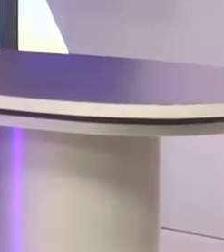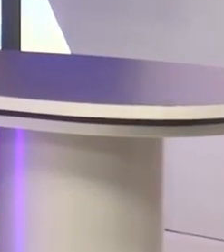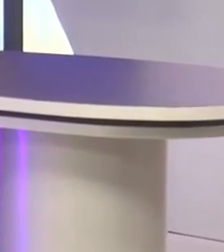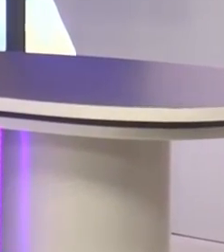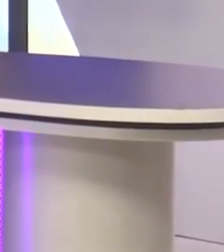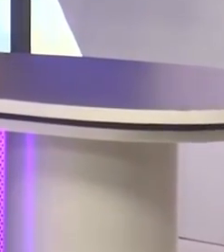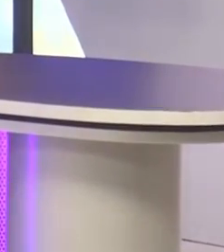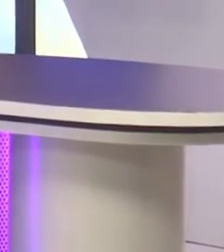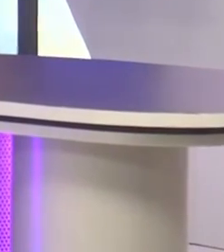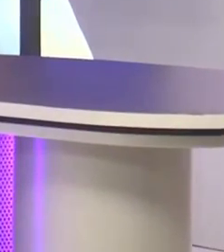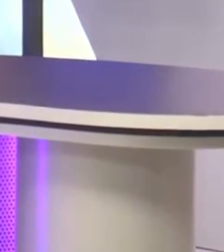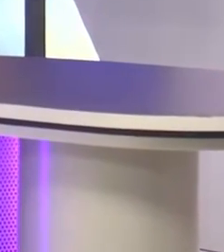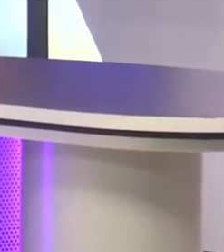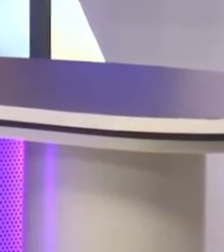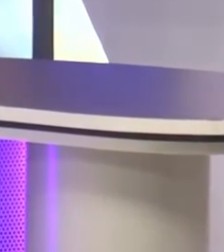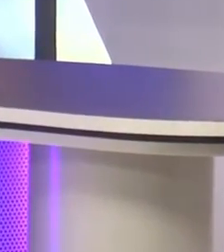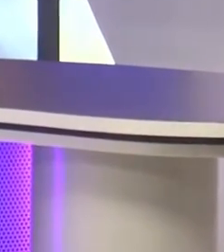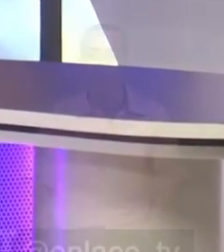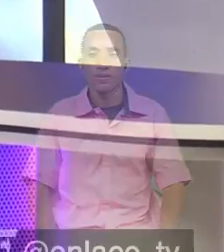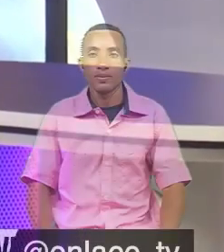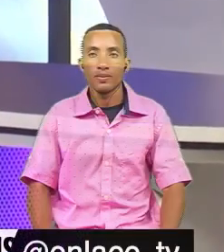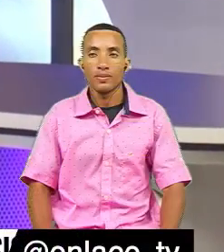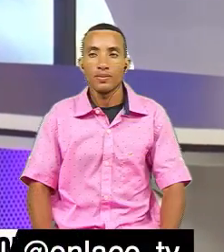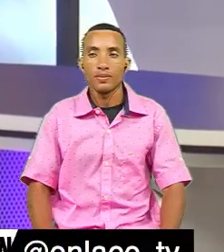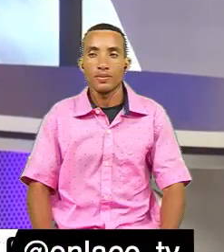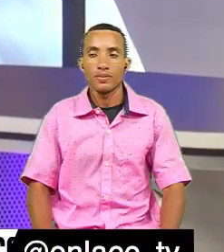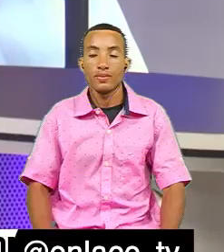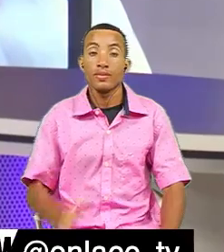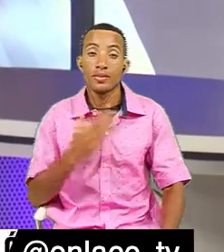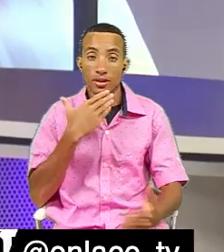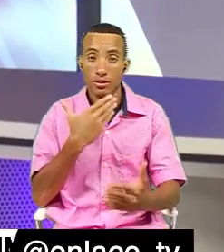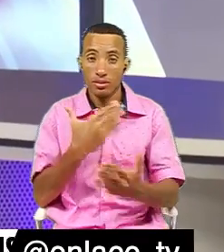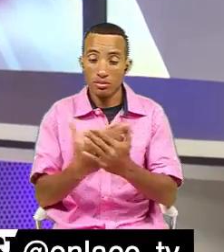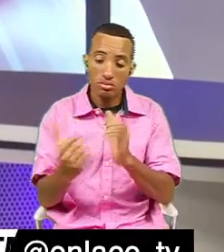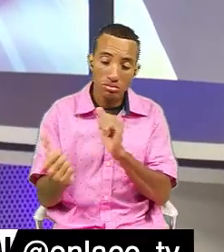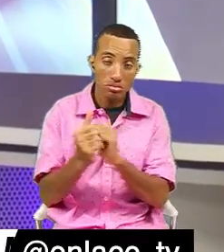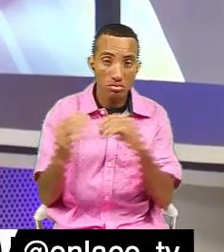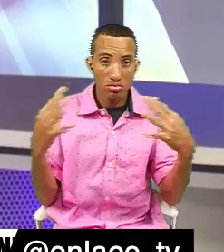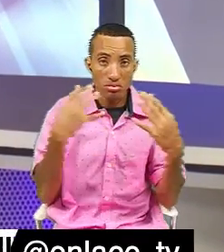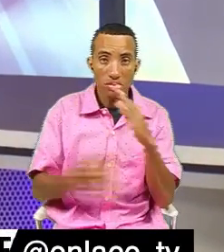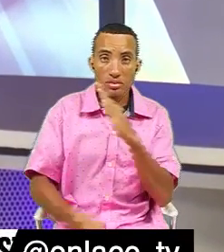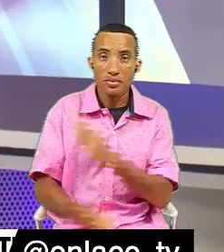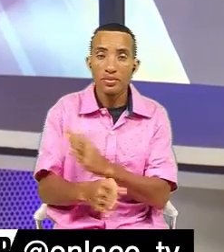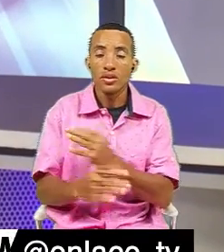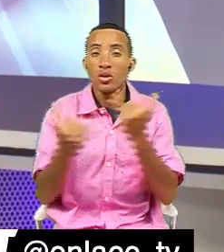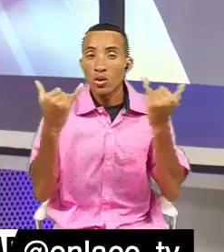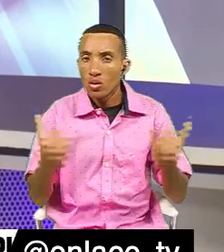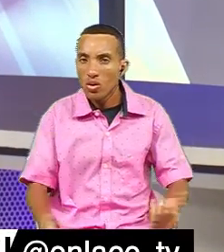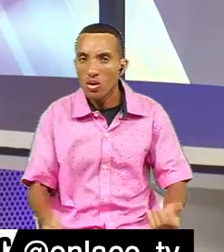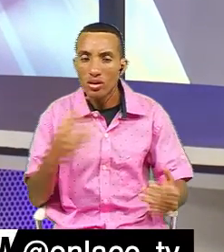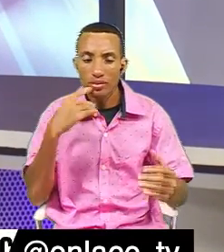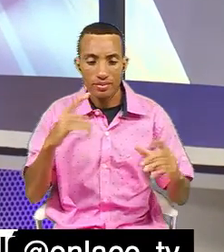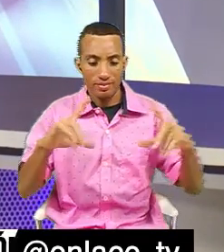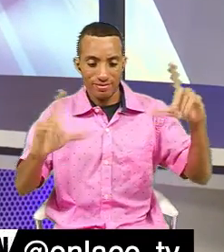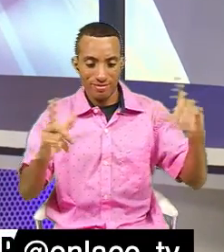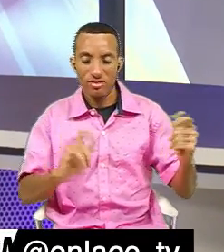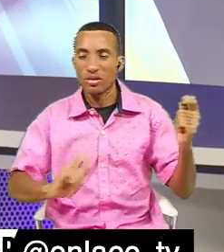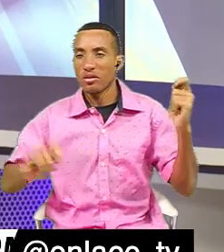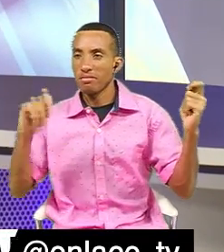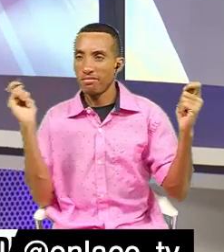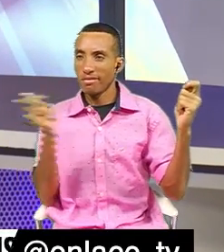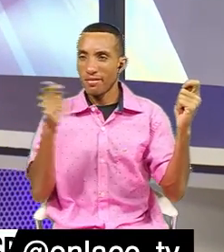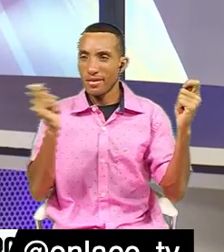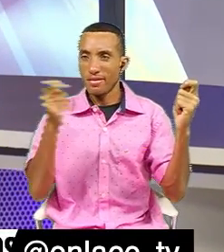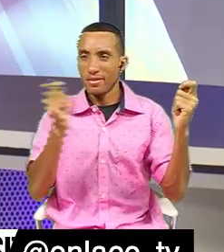Gracias por continuar con nosotros en Enlace Noticias. Se cumplió jornada denominada Cacerolazo por la defensa del plan de modernización de la refinería de Barranca